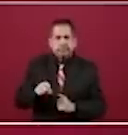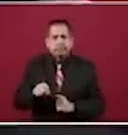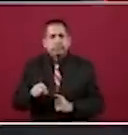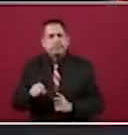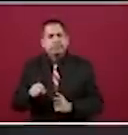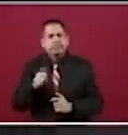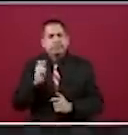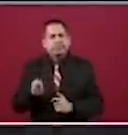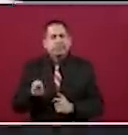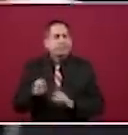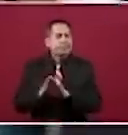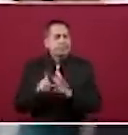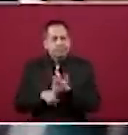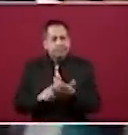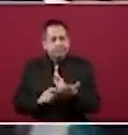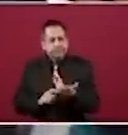que si era necesario,